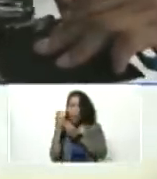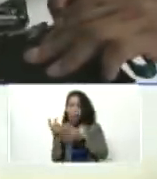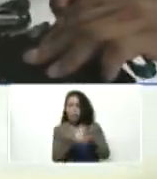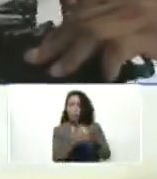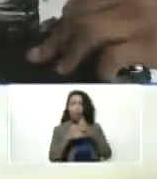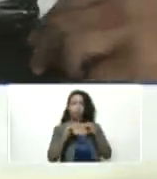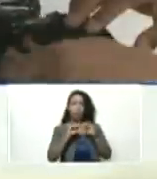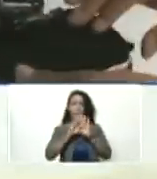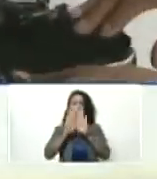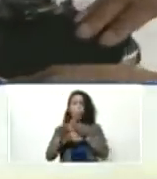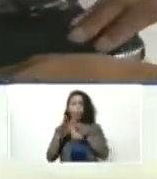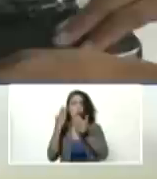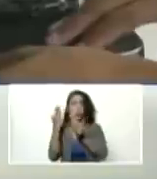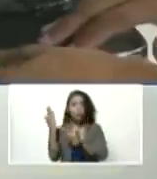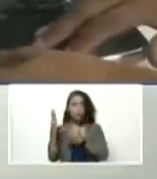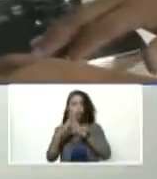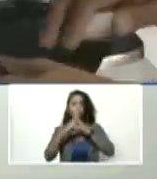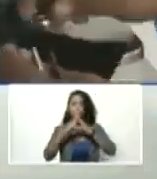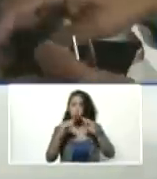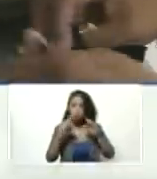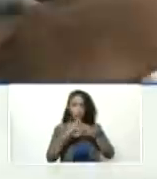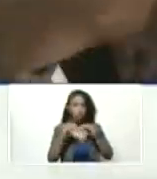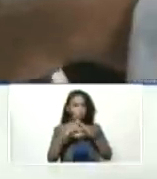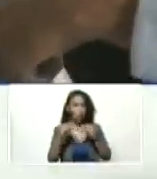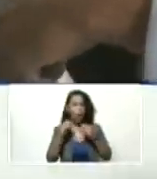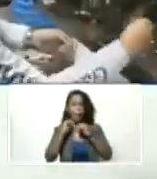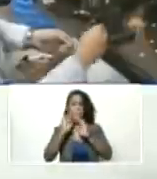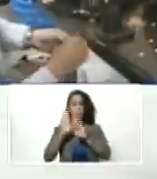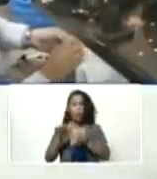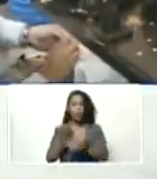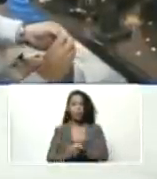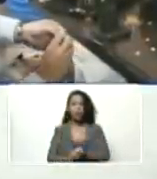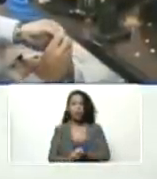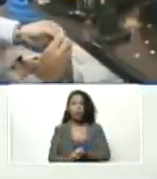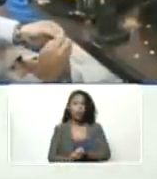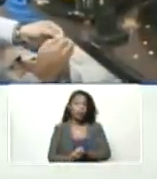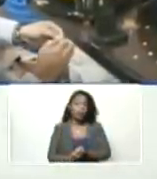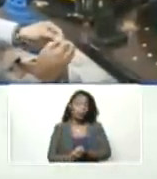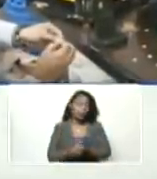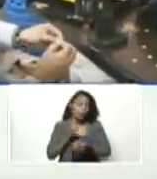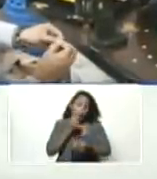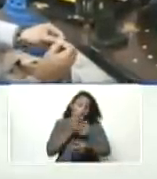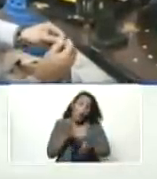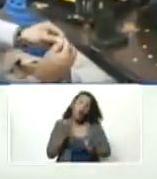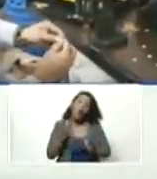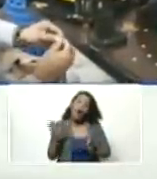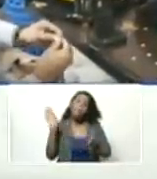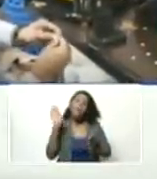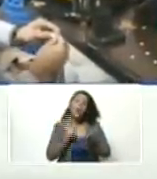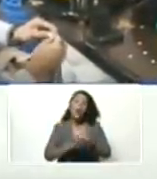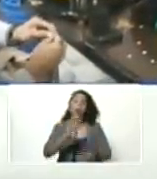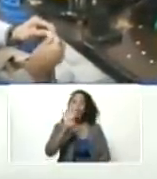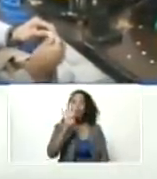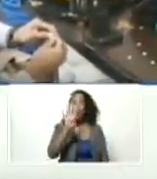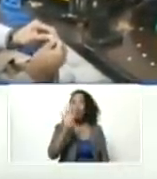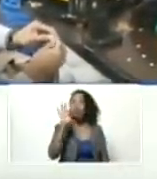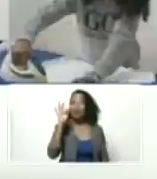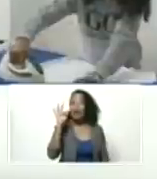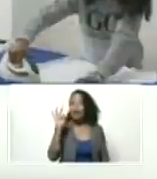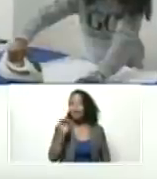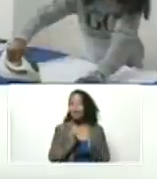hay que apoyarlos, a todos hay que apoyarlos. Y bueno, aplicar las 4F